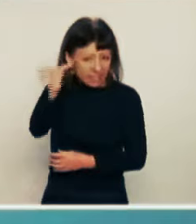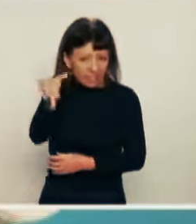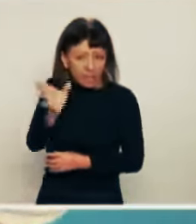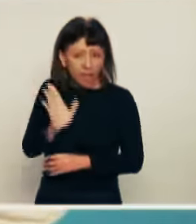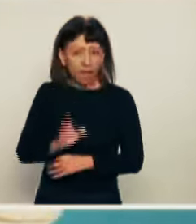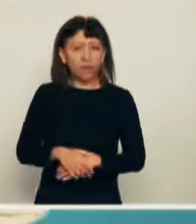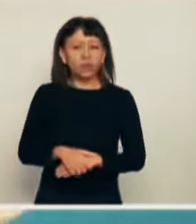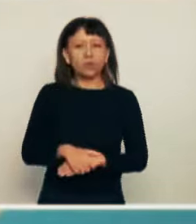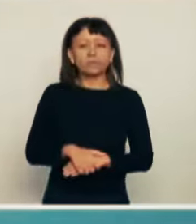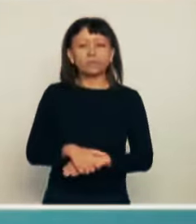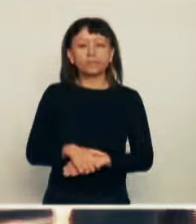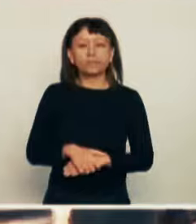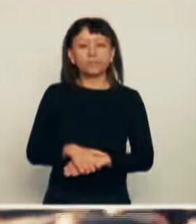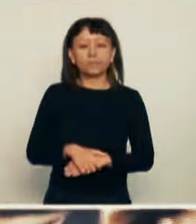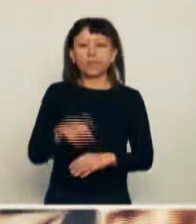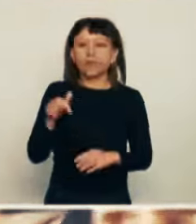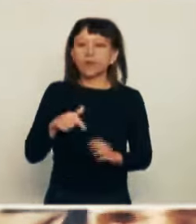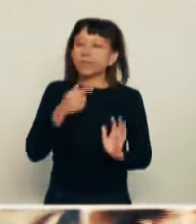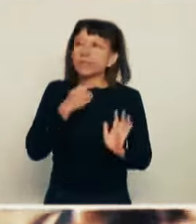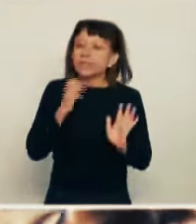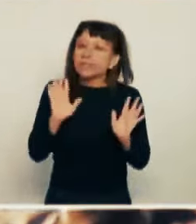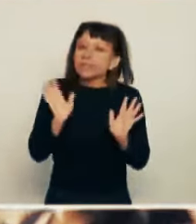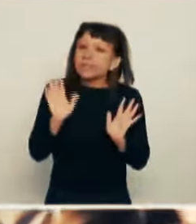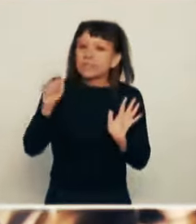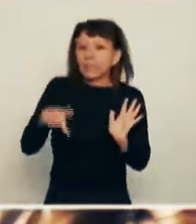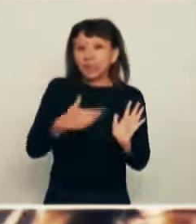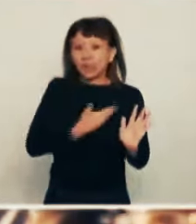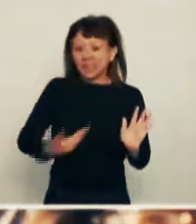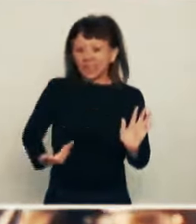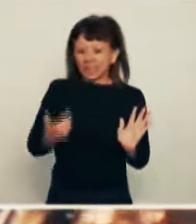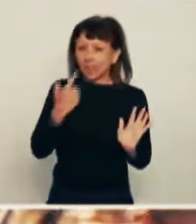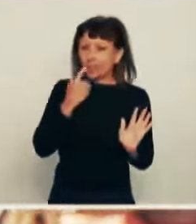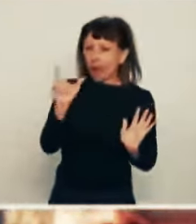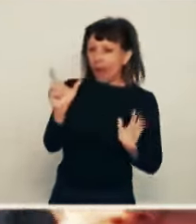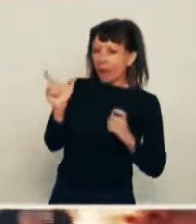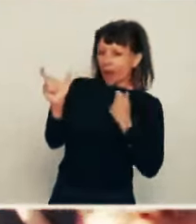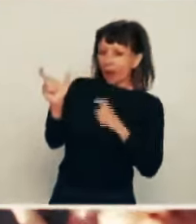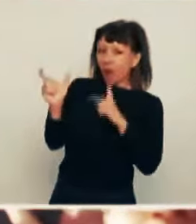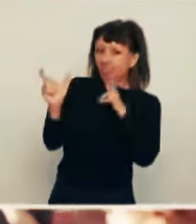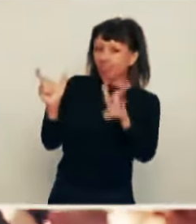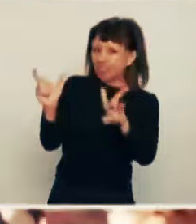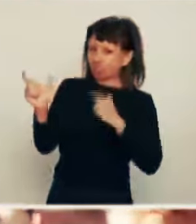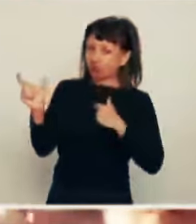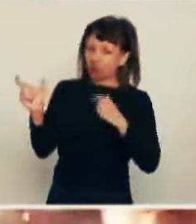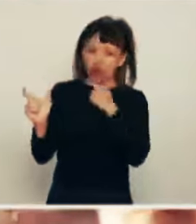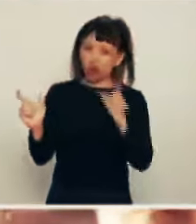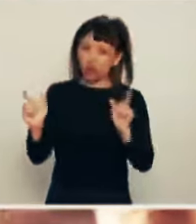Ahora no quiero ni mencionar la palabra con este presidente porque puede dar lugar a una interpretación